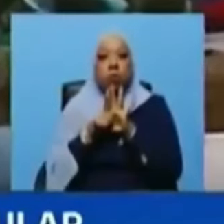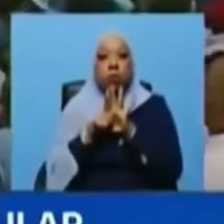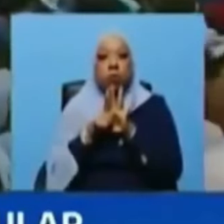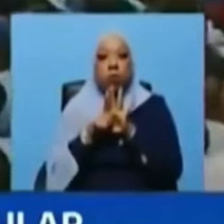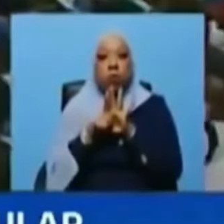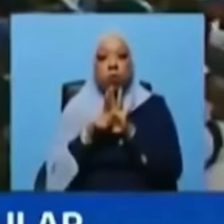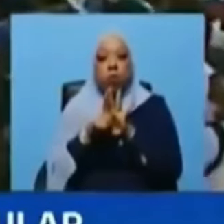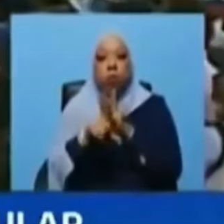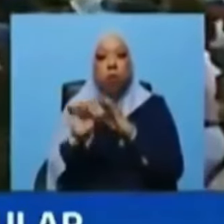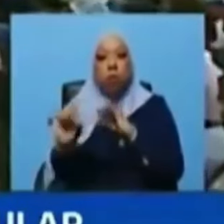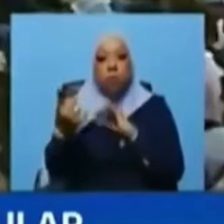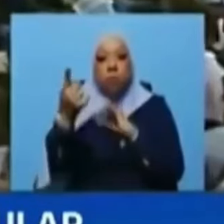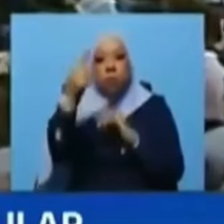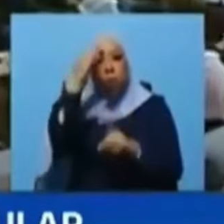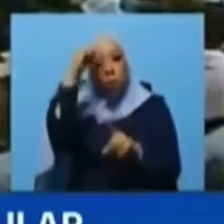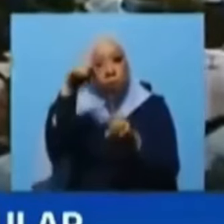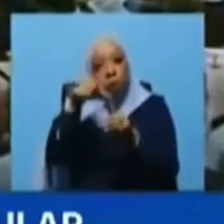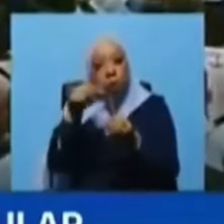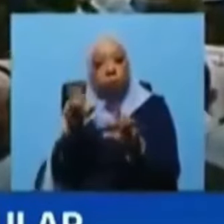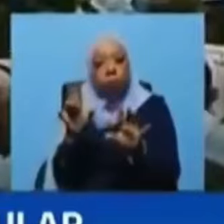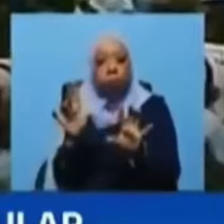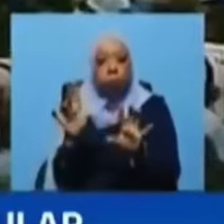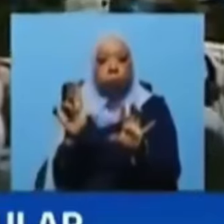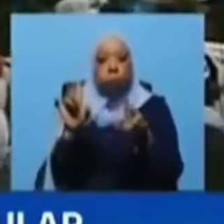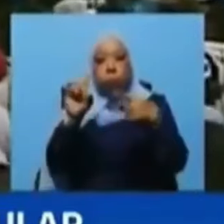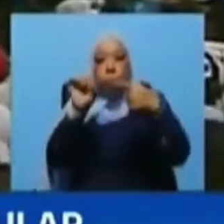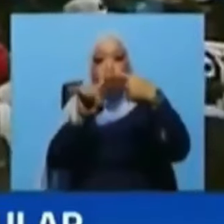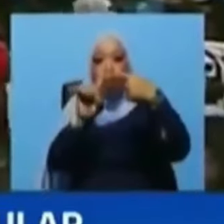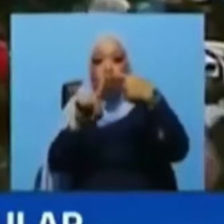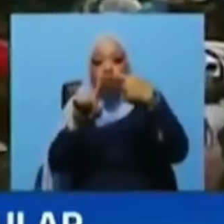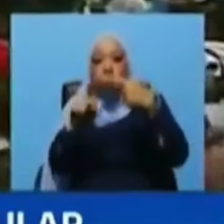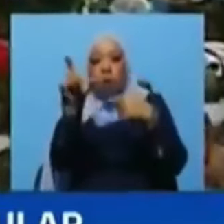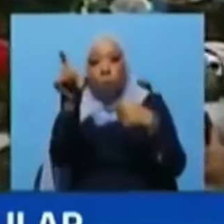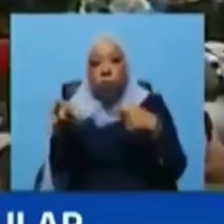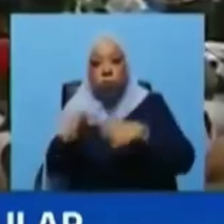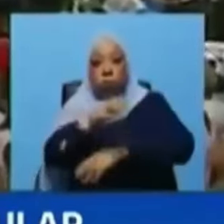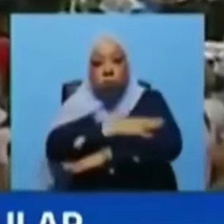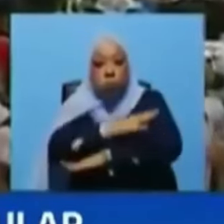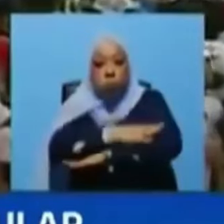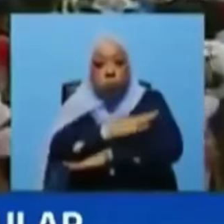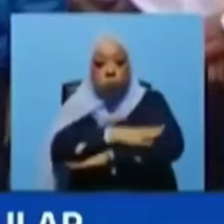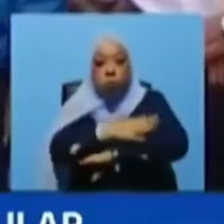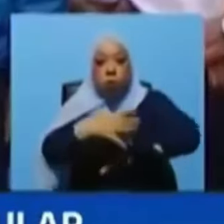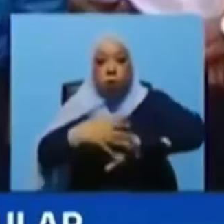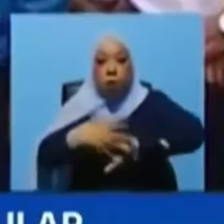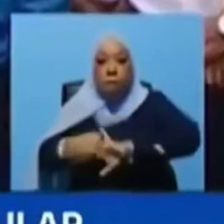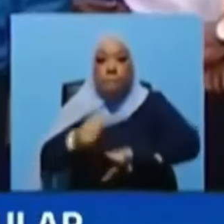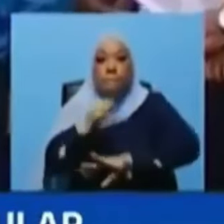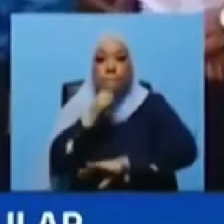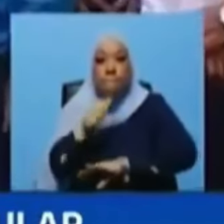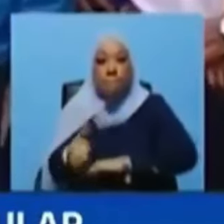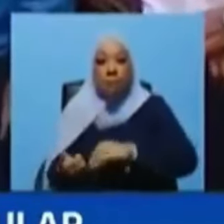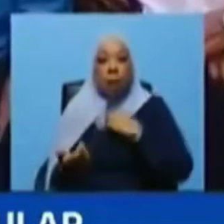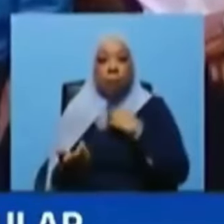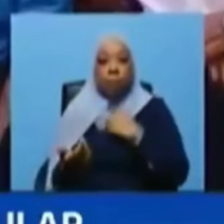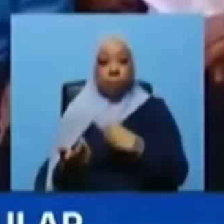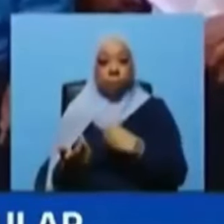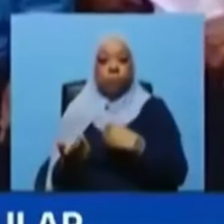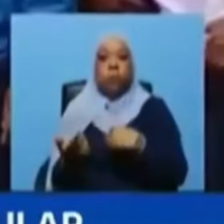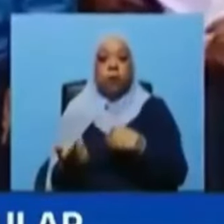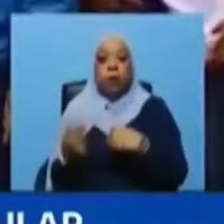Esa es la primera opción. Un ciudadano que respete la democracia, la república,